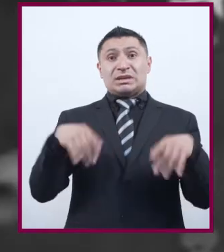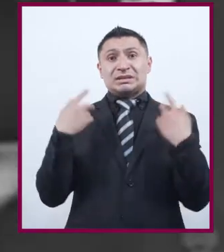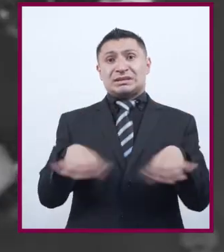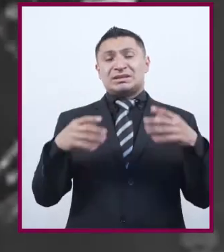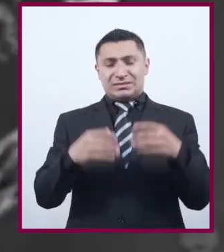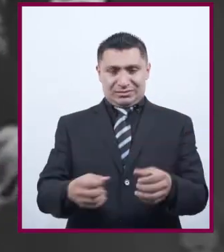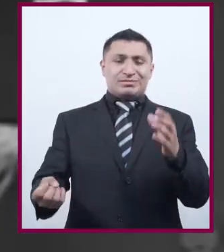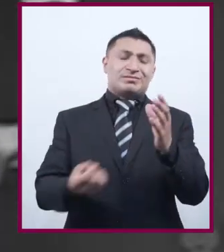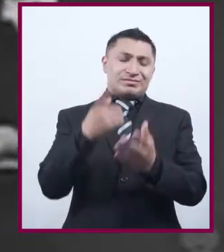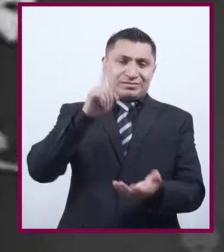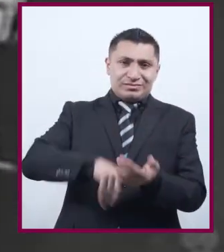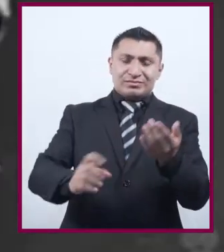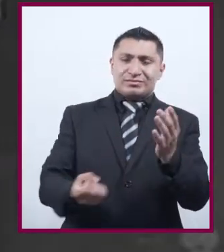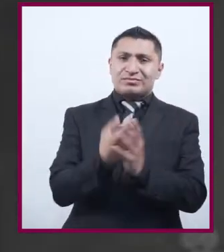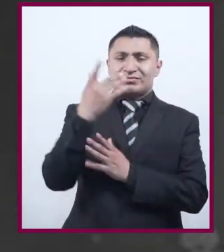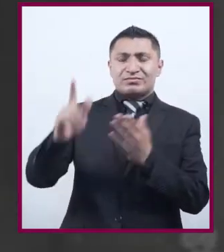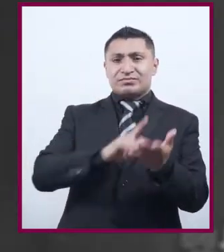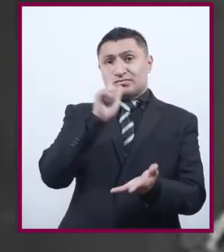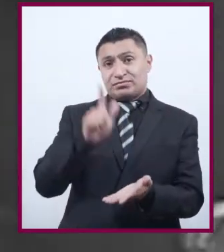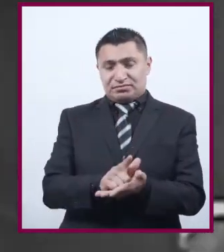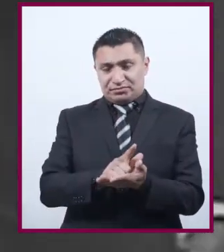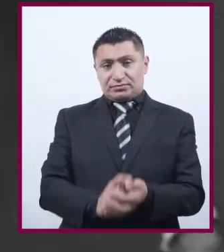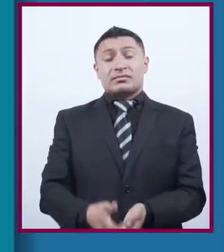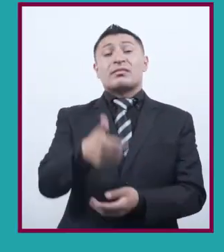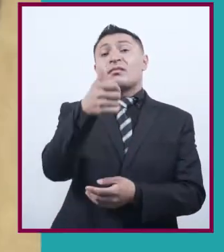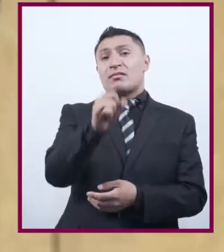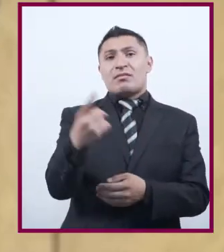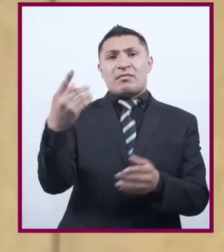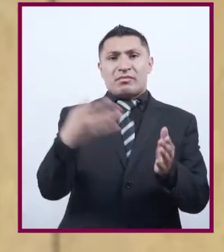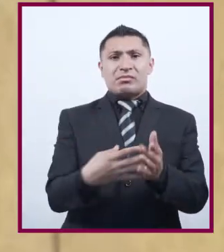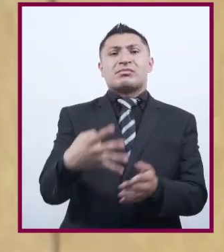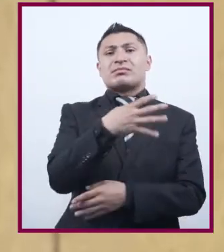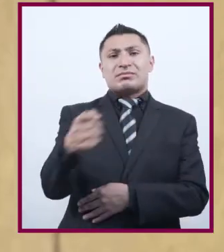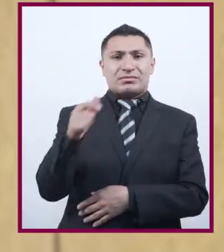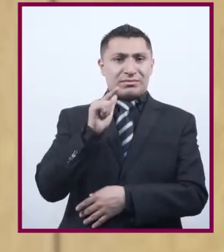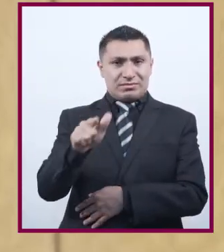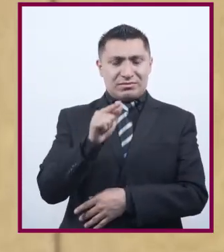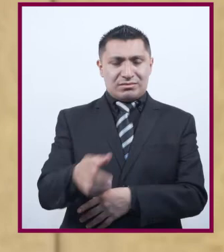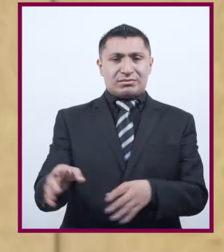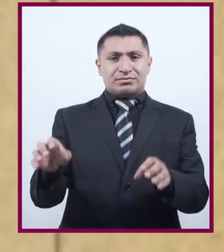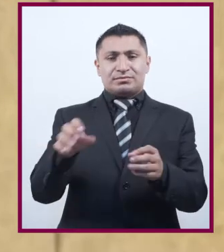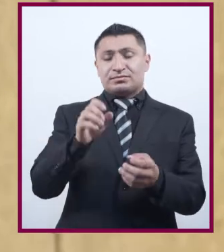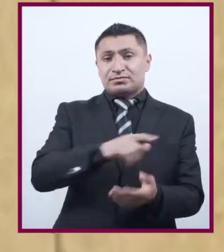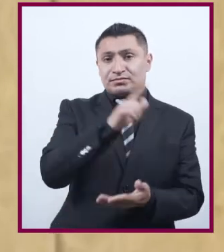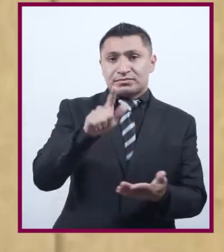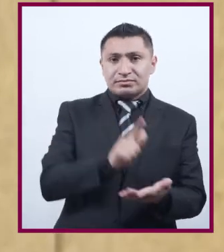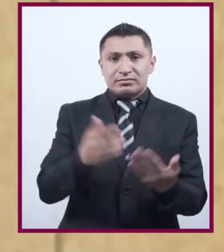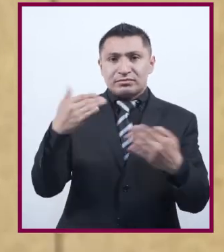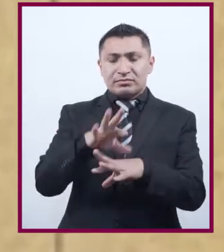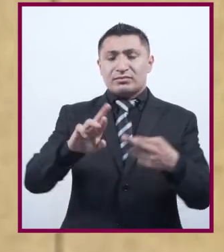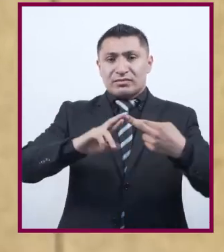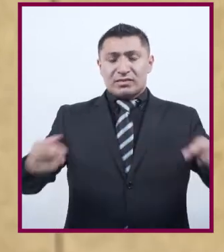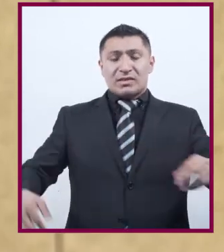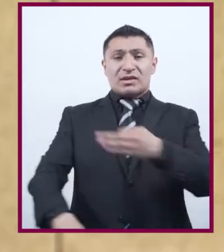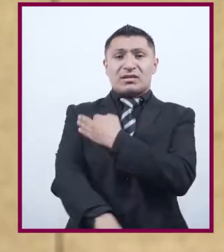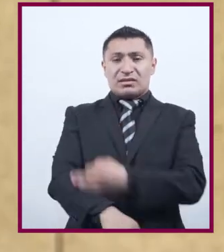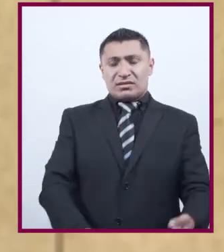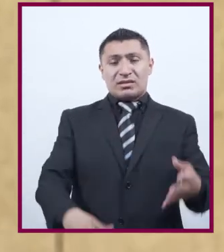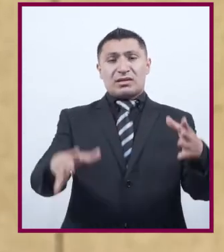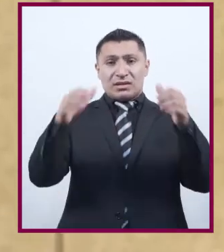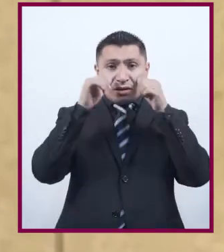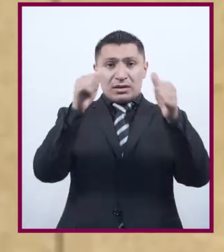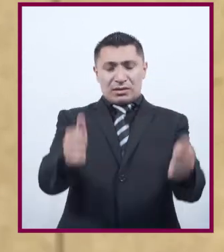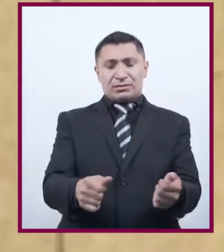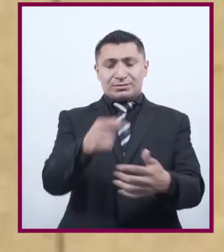fueron consideradas en las nuevas legislaciones. Así, en 1917 se expidió la Ley sobre Relaciones